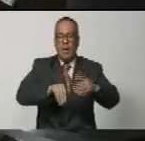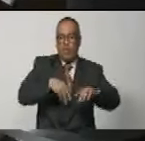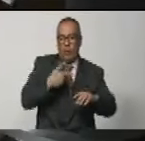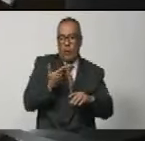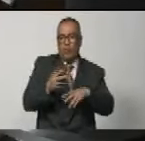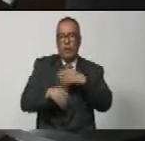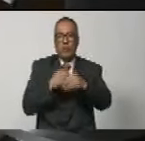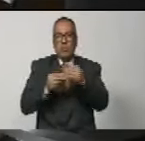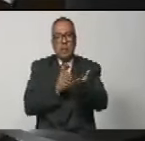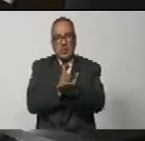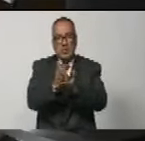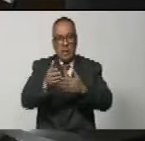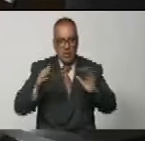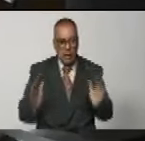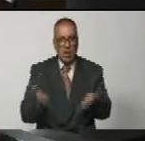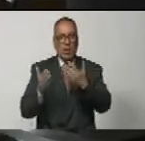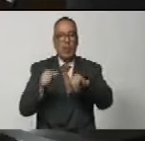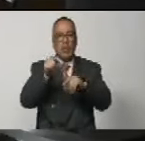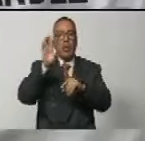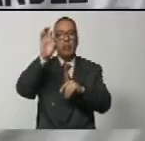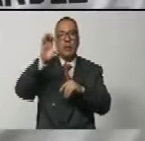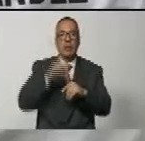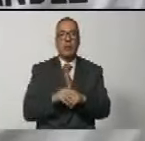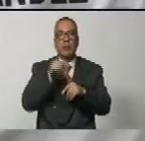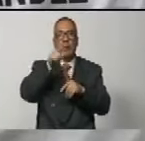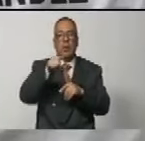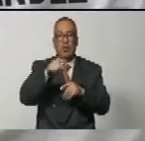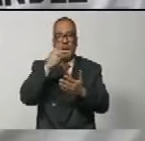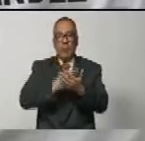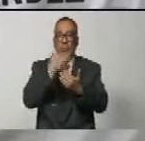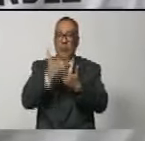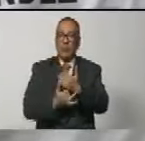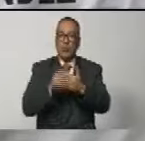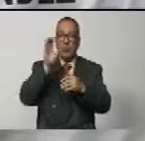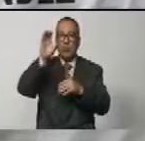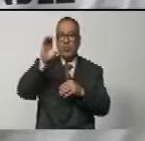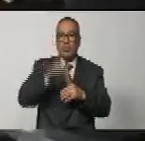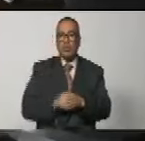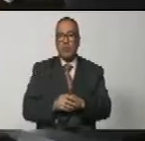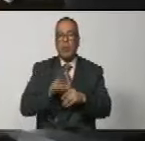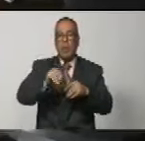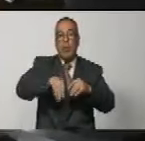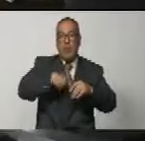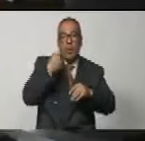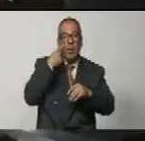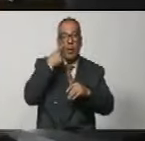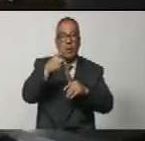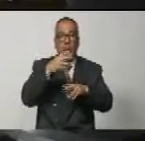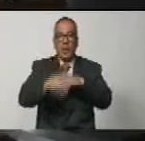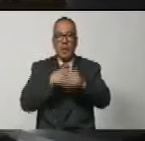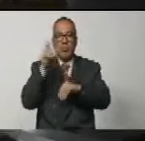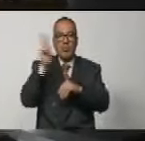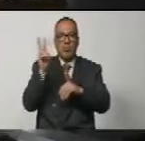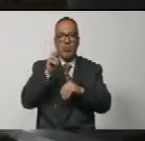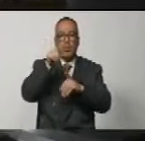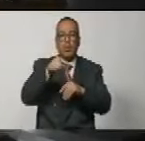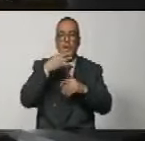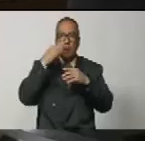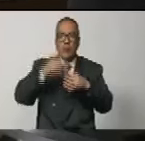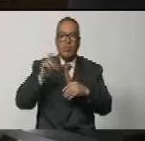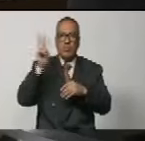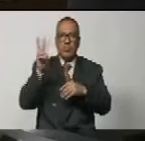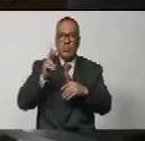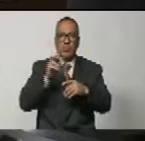capacidades para seguir aportándole a esta patria, a este proyecto de país, para poder ver convertida a Venezuela en una